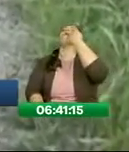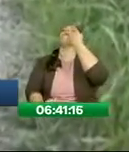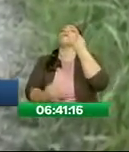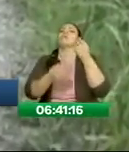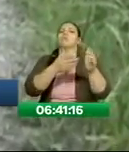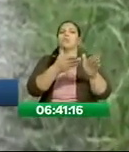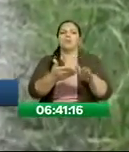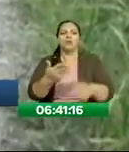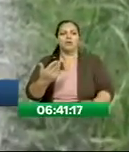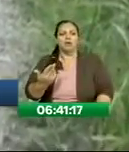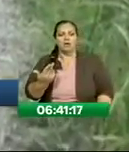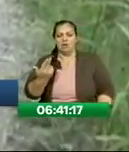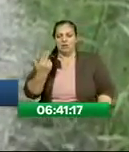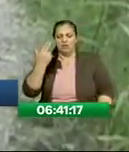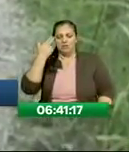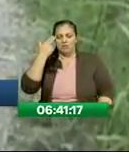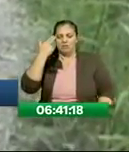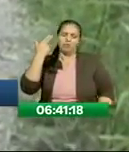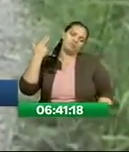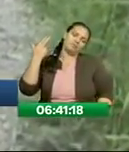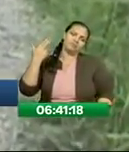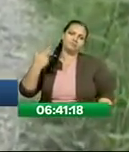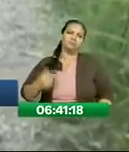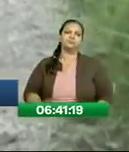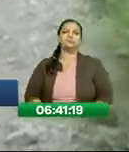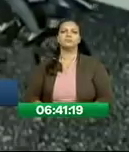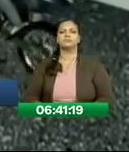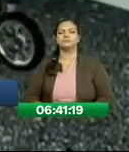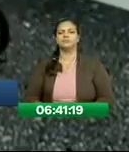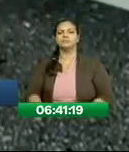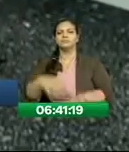luego se quitó la vida en el cantón Quinsaloma, provincia